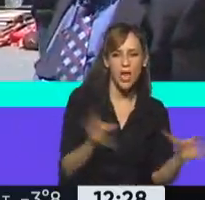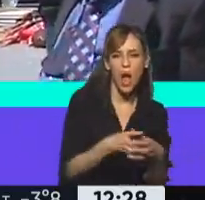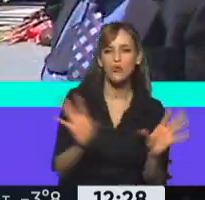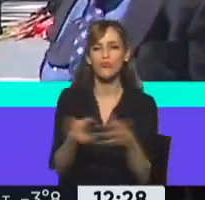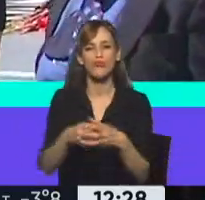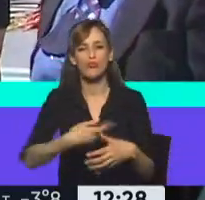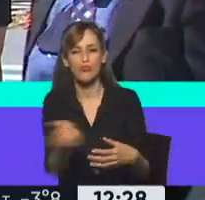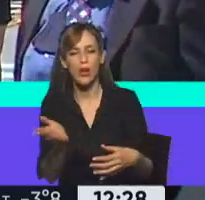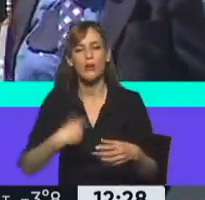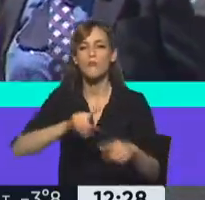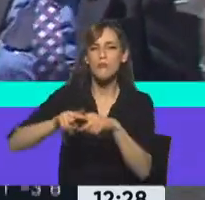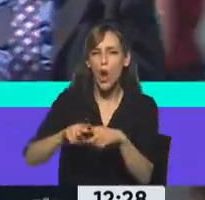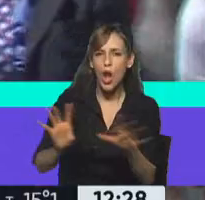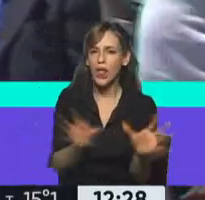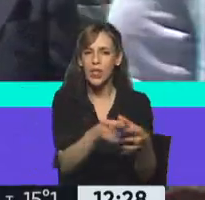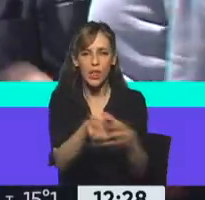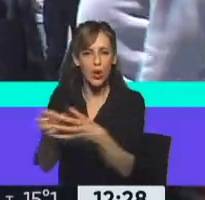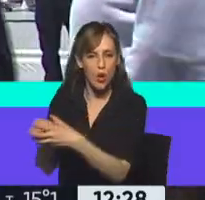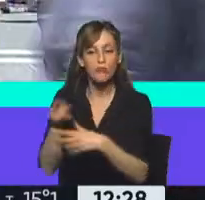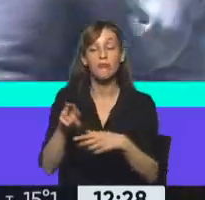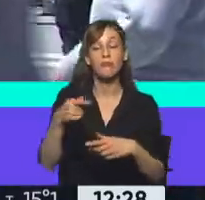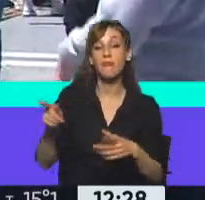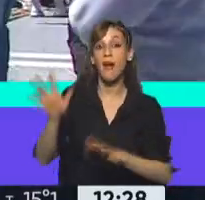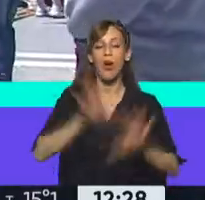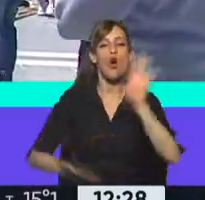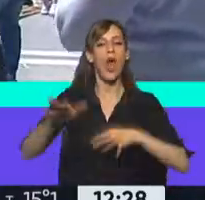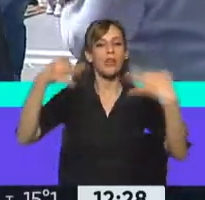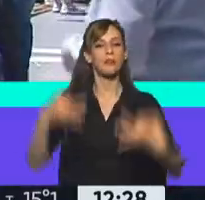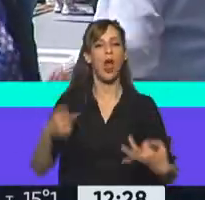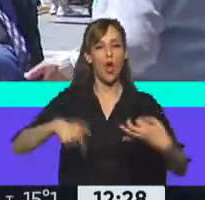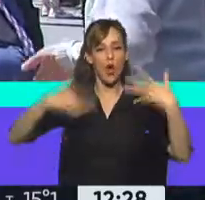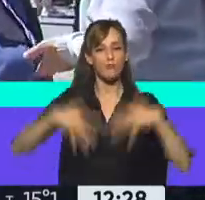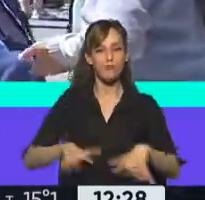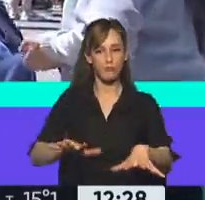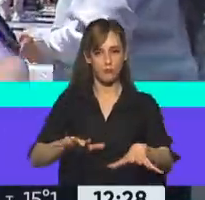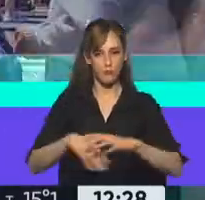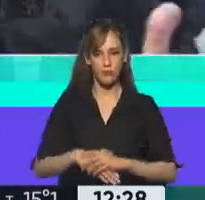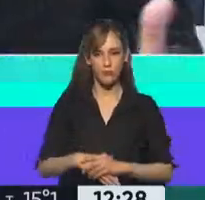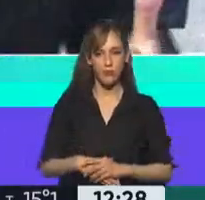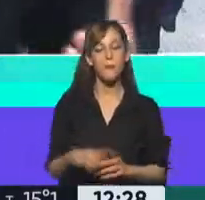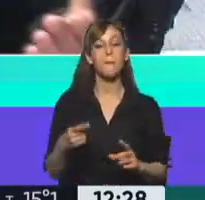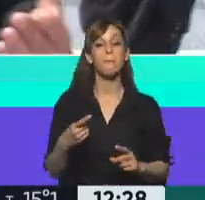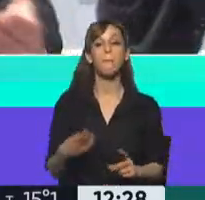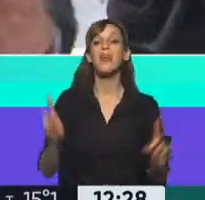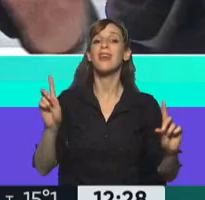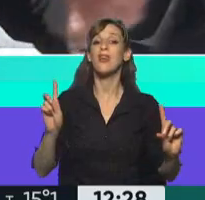partidos políticos y demás para hacer ordenada la manifestación de la jornada de hoy. Pero hay